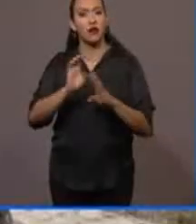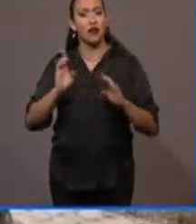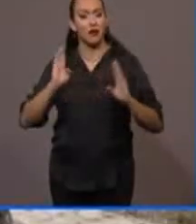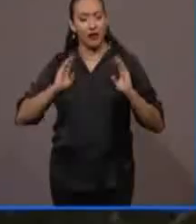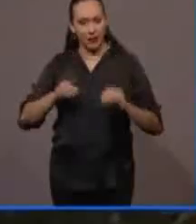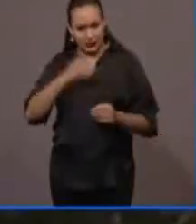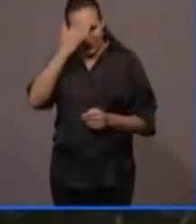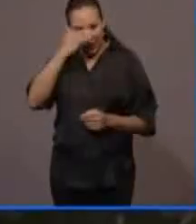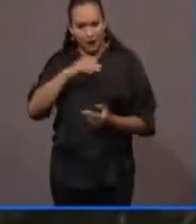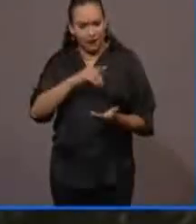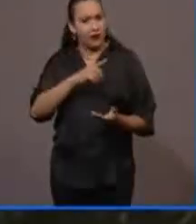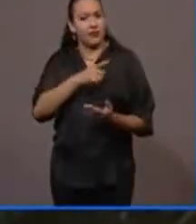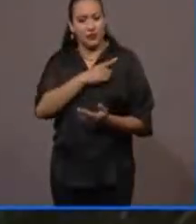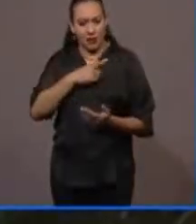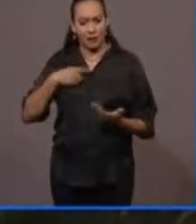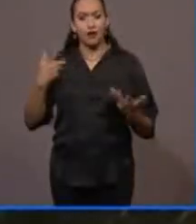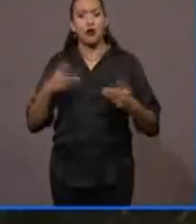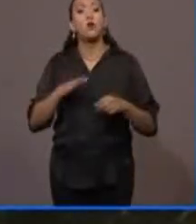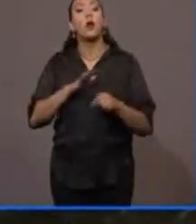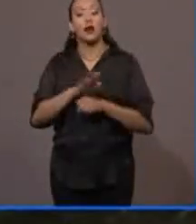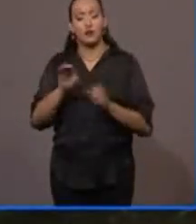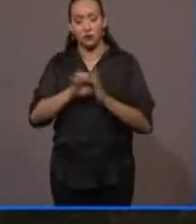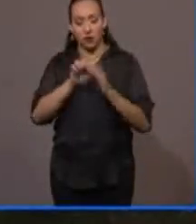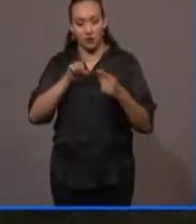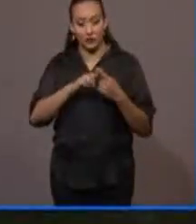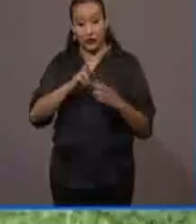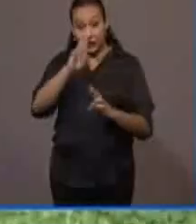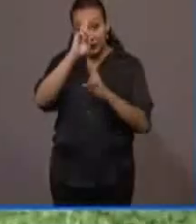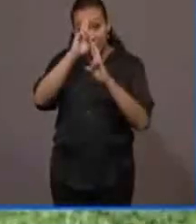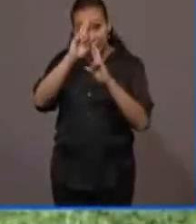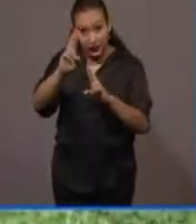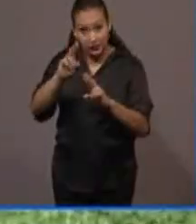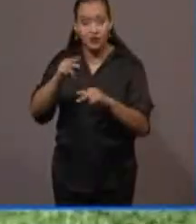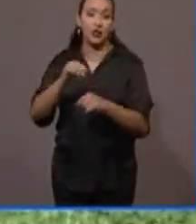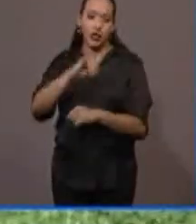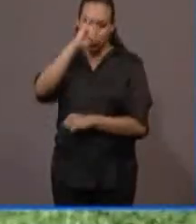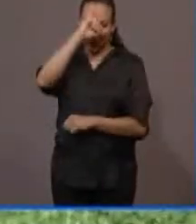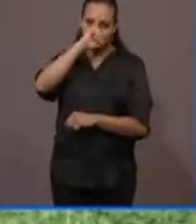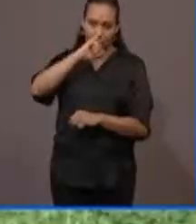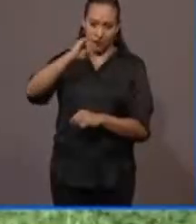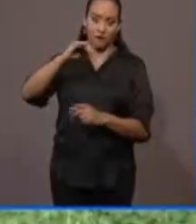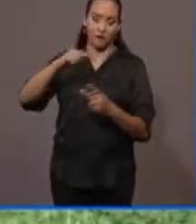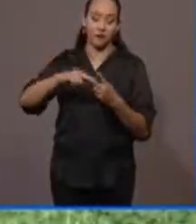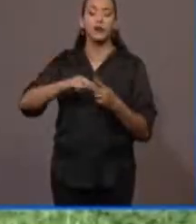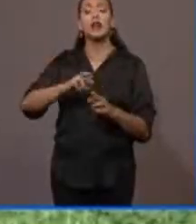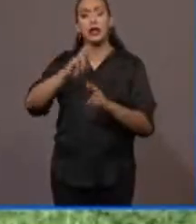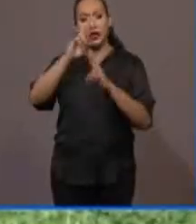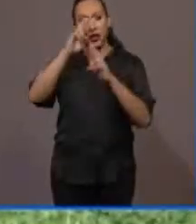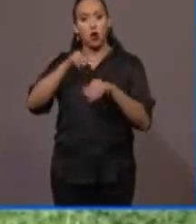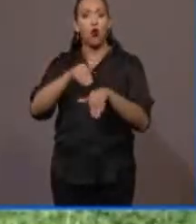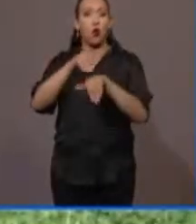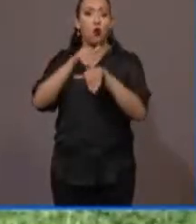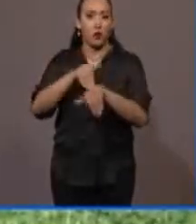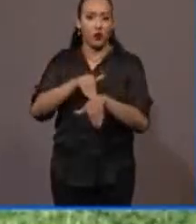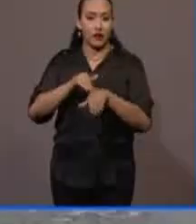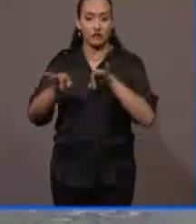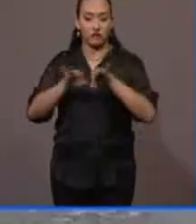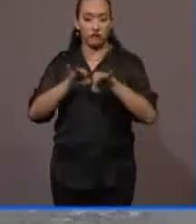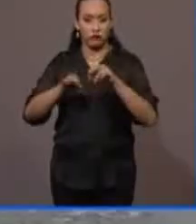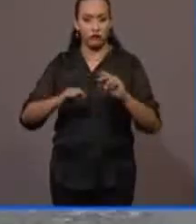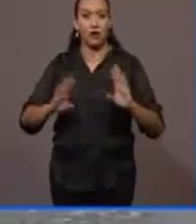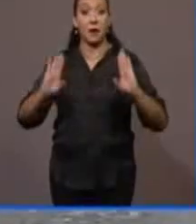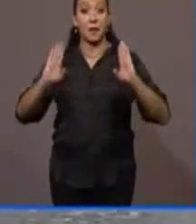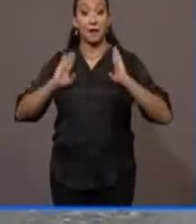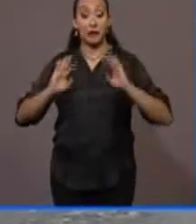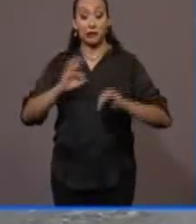sus deberes, entre los que se encuentran el respeto y obediencia, pautas de conducta para el correcto desempeño de sus funciones, lo